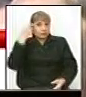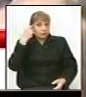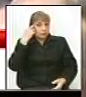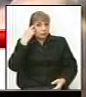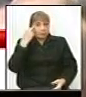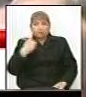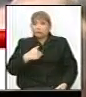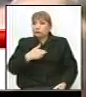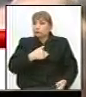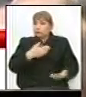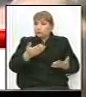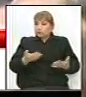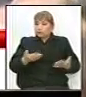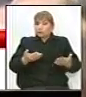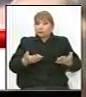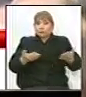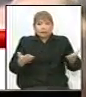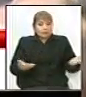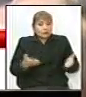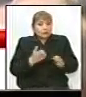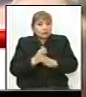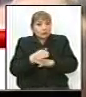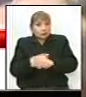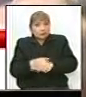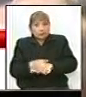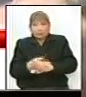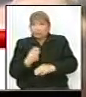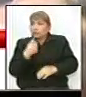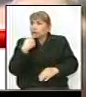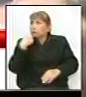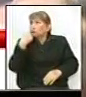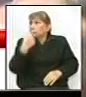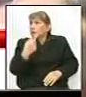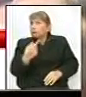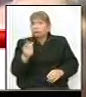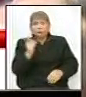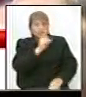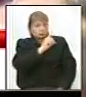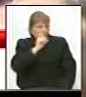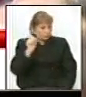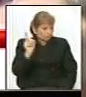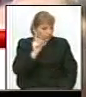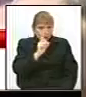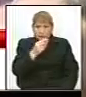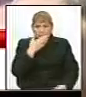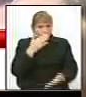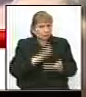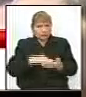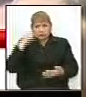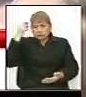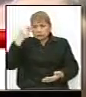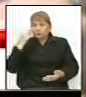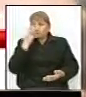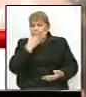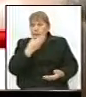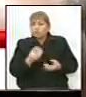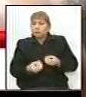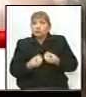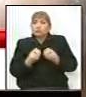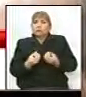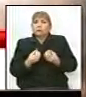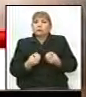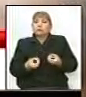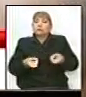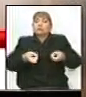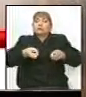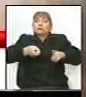nuestro país. Y por intermedio, presidente, quiero decir, la política no está mal, la política es muy bonita, pero ¿cómo?